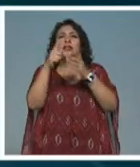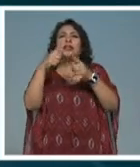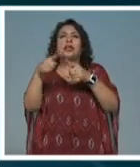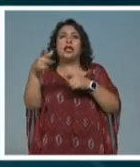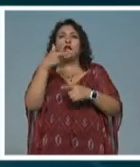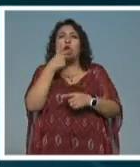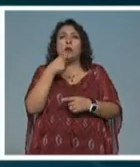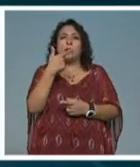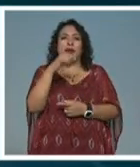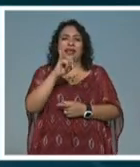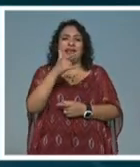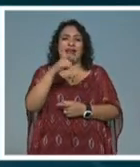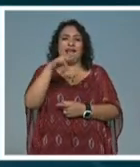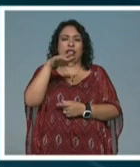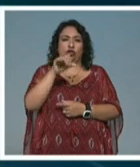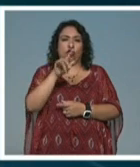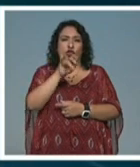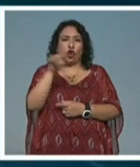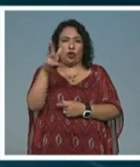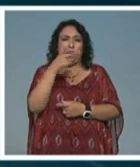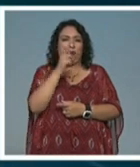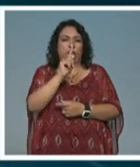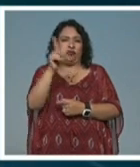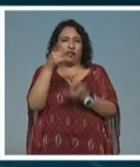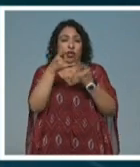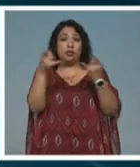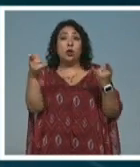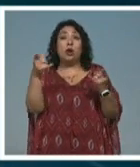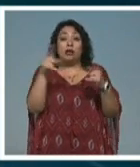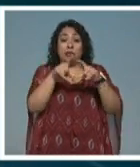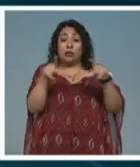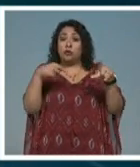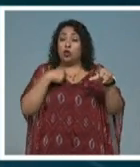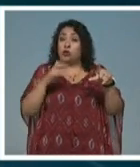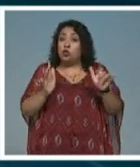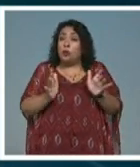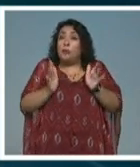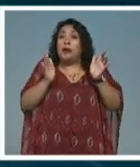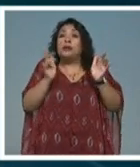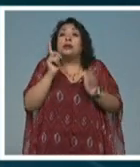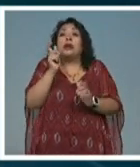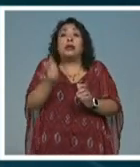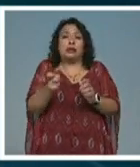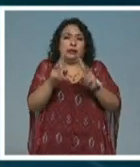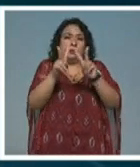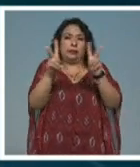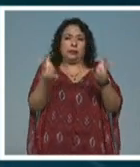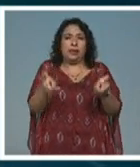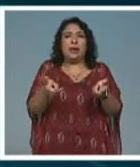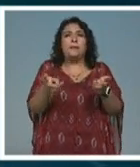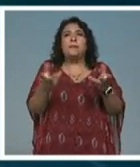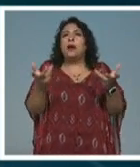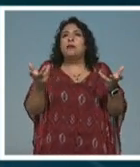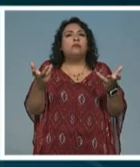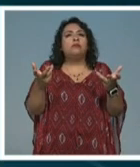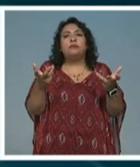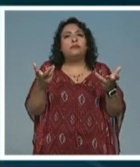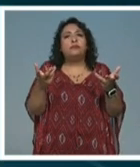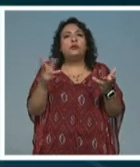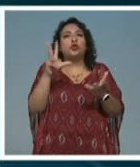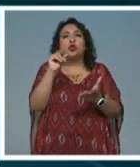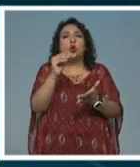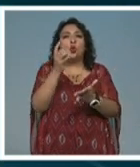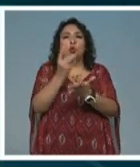que se llama Ignacio Torres Valencia, y en el texto a mí me sorprende mucho que habla sobre no nada más